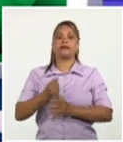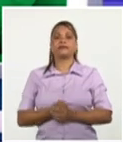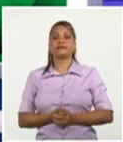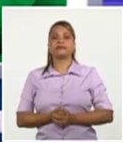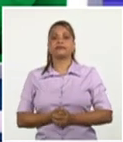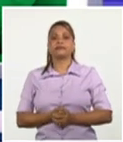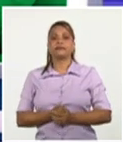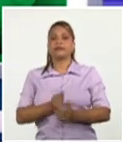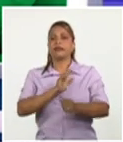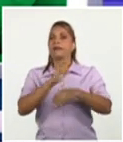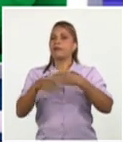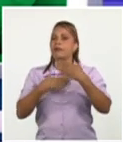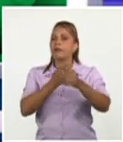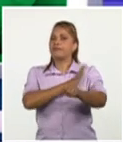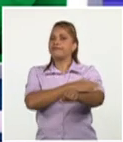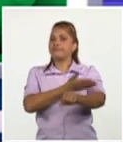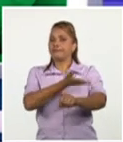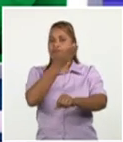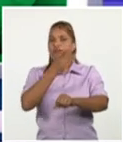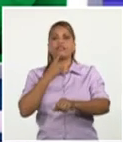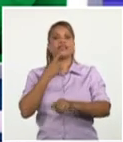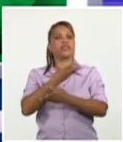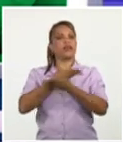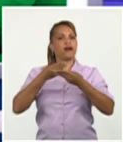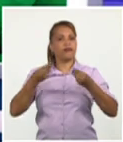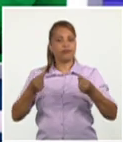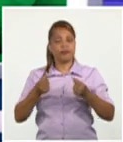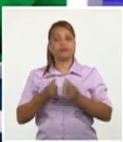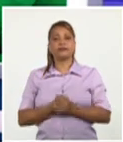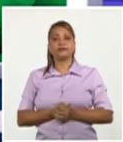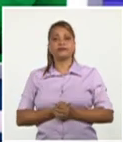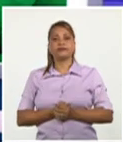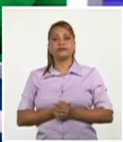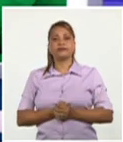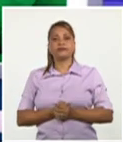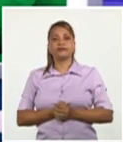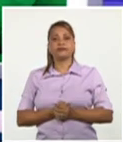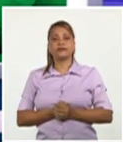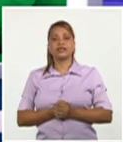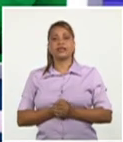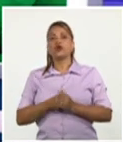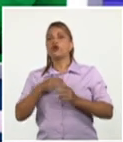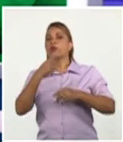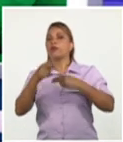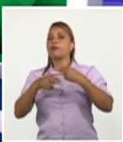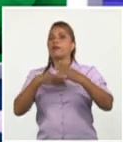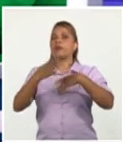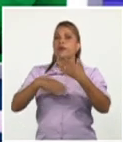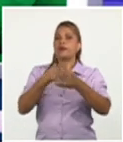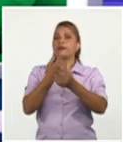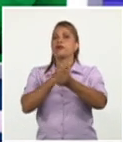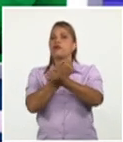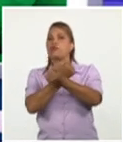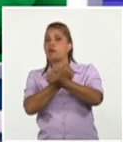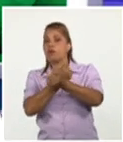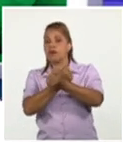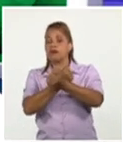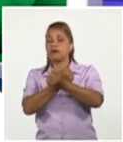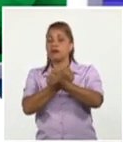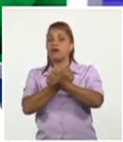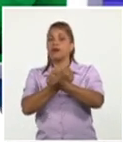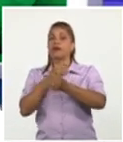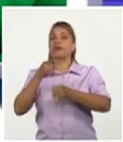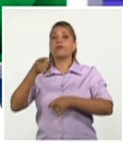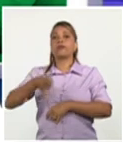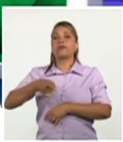hipertensión arterial, diabetes mellitus, artritis gotosa y cierto grado de obesidad, que